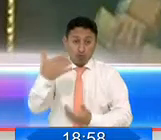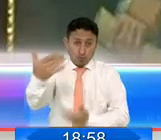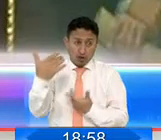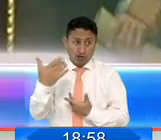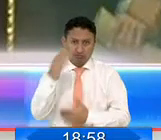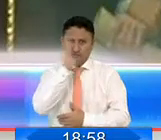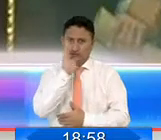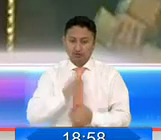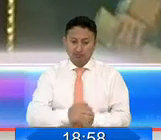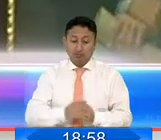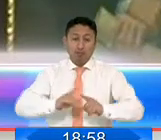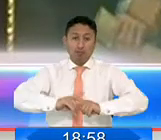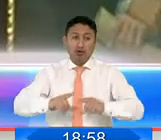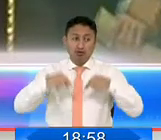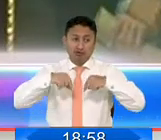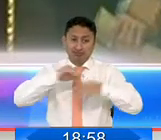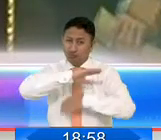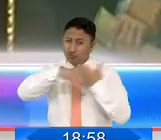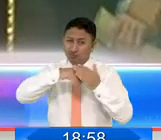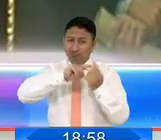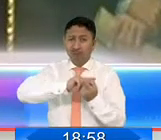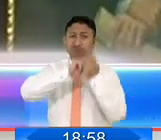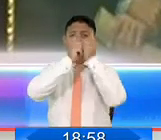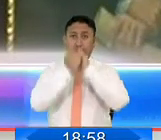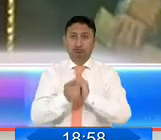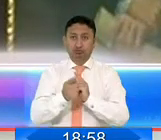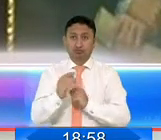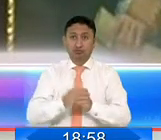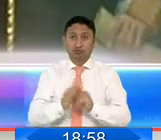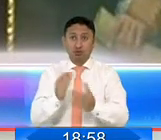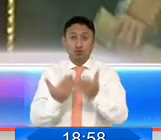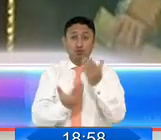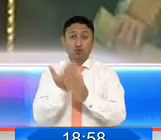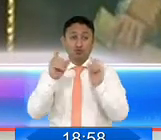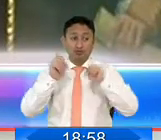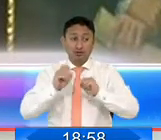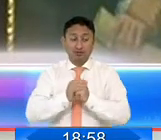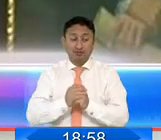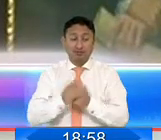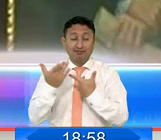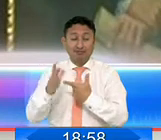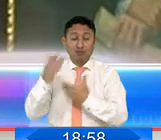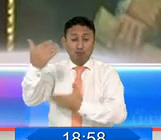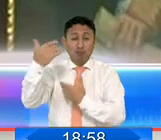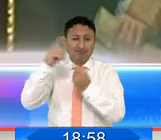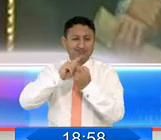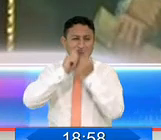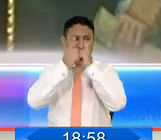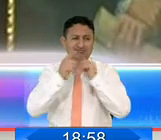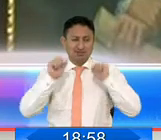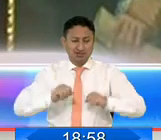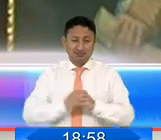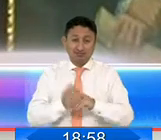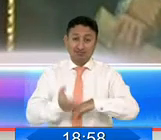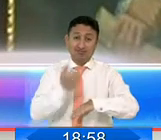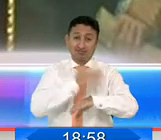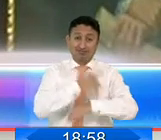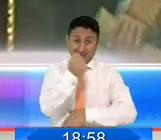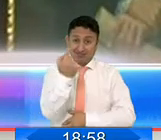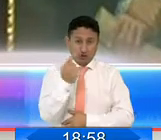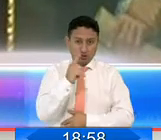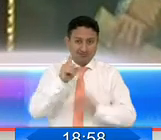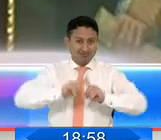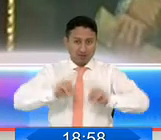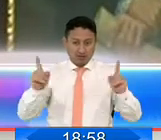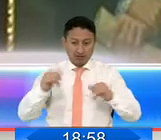nuestro mundo ha cambiado en esta nueva realidad requerimos formas muy distintas de hacer política como muchos la entienden muy ecuador necesitan